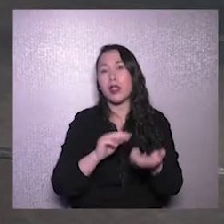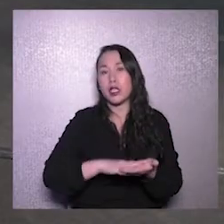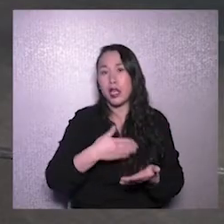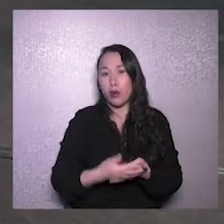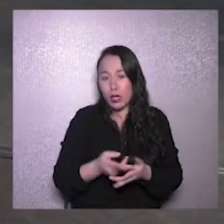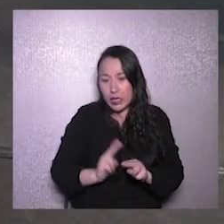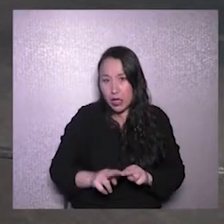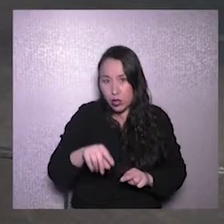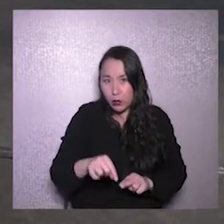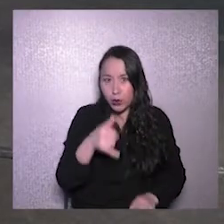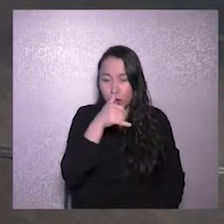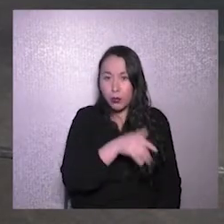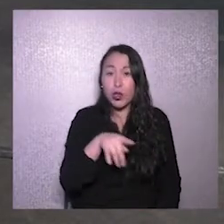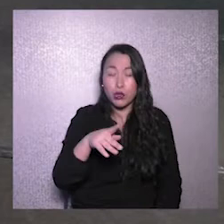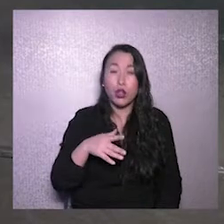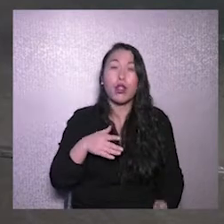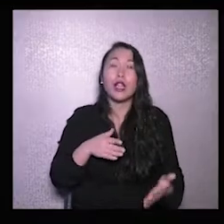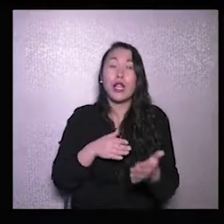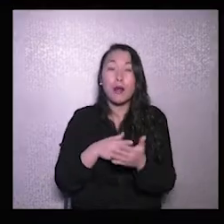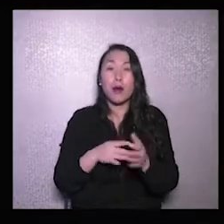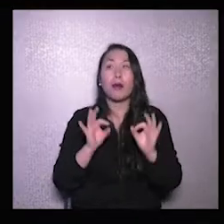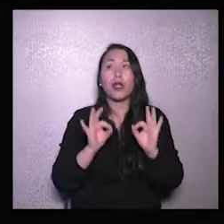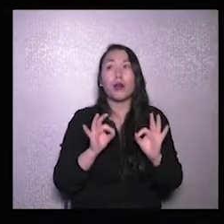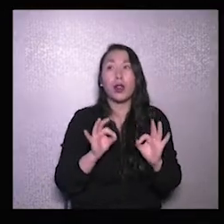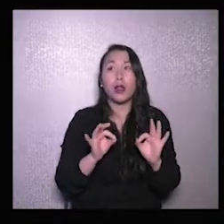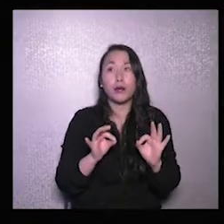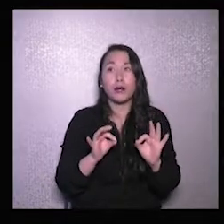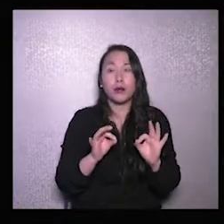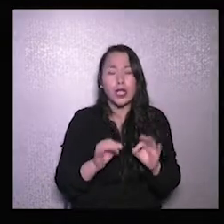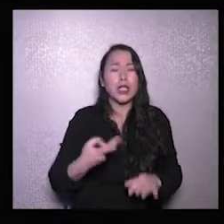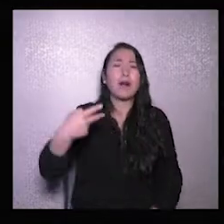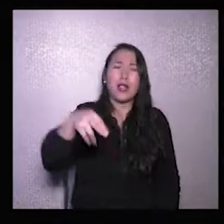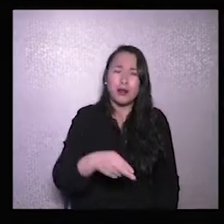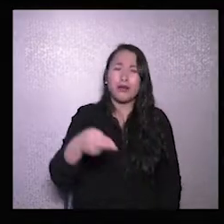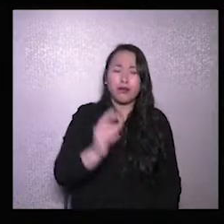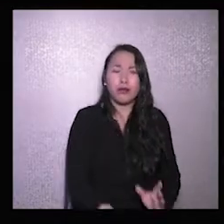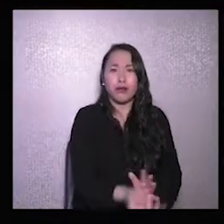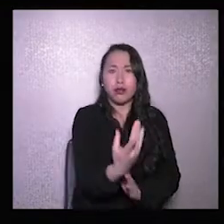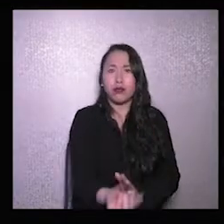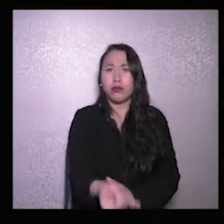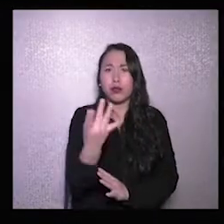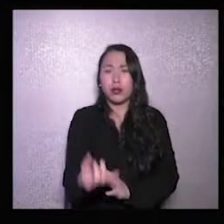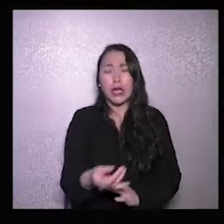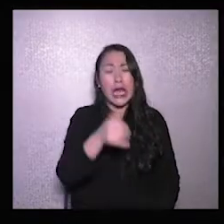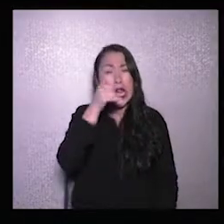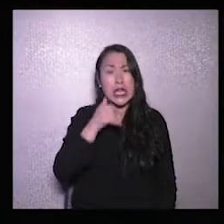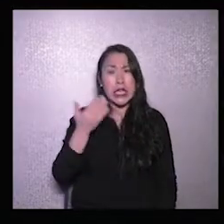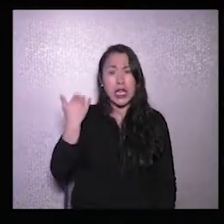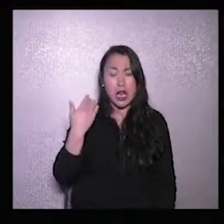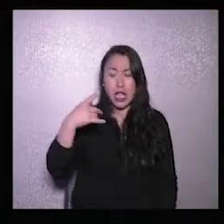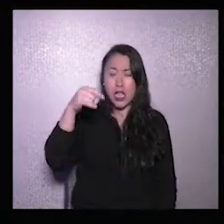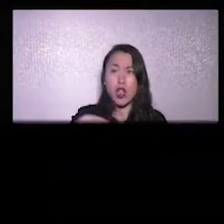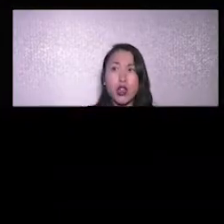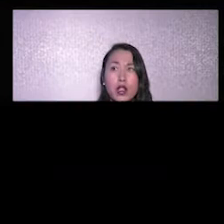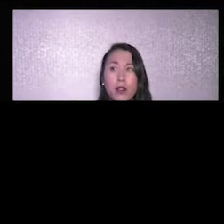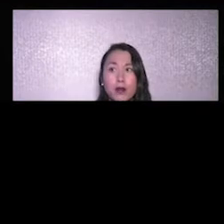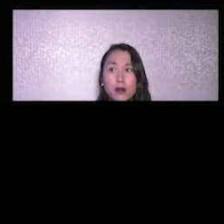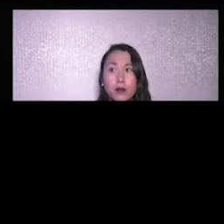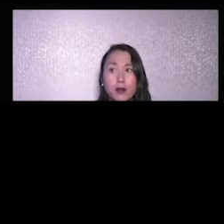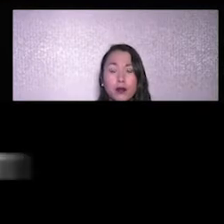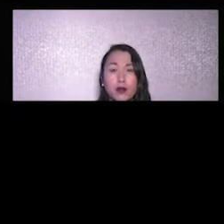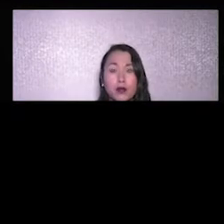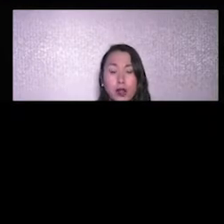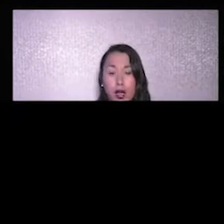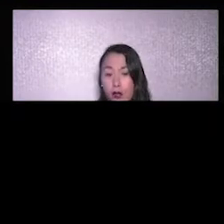eso quiero detenerme en particular porque ha aparecido en forma reiterada durante los días de ayer y hoy, y sobre todo